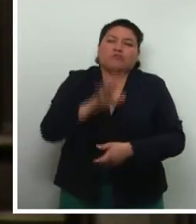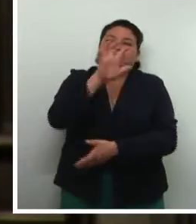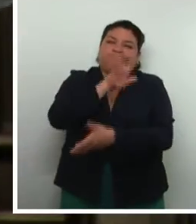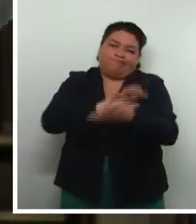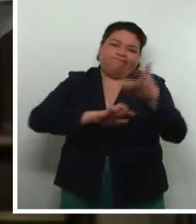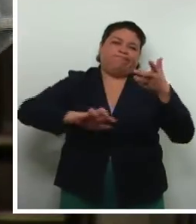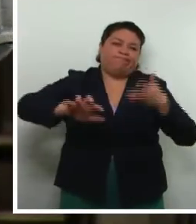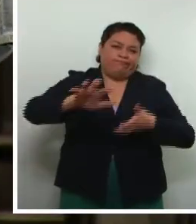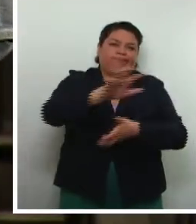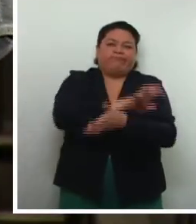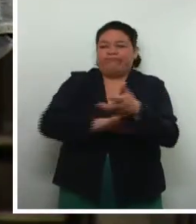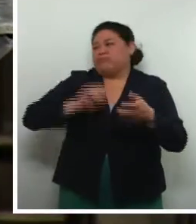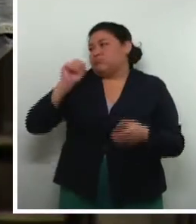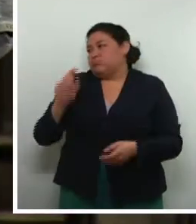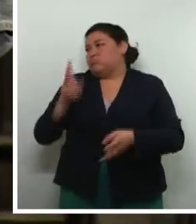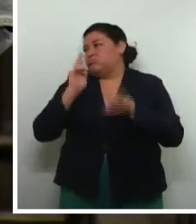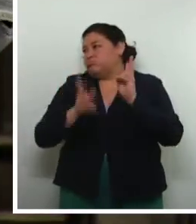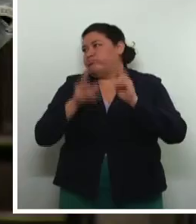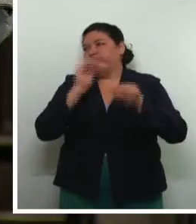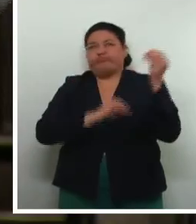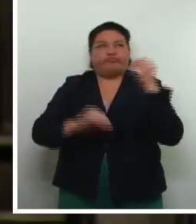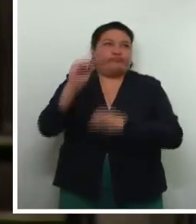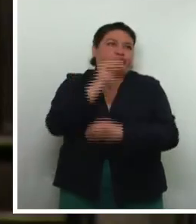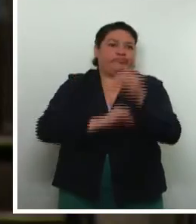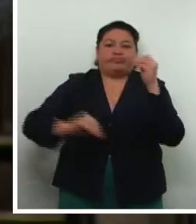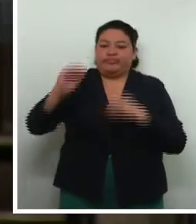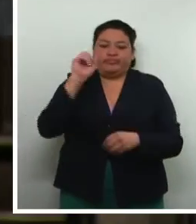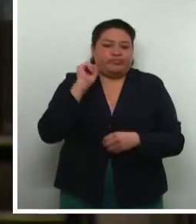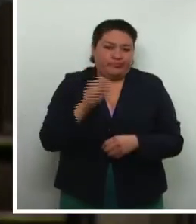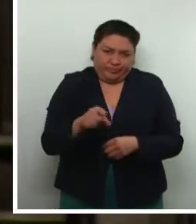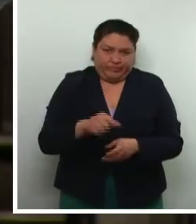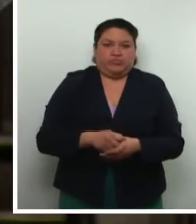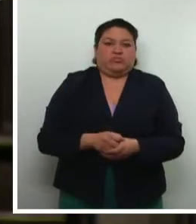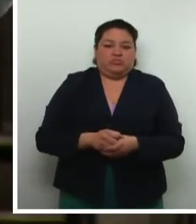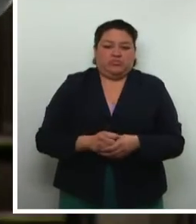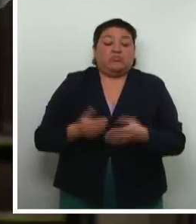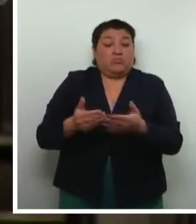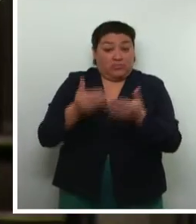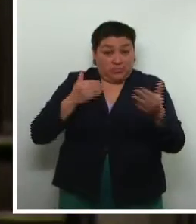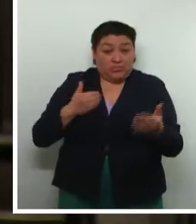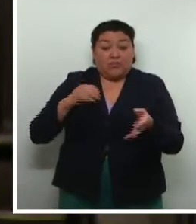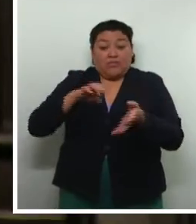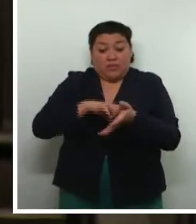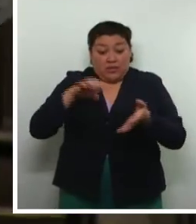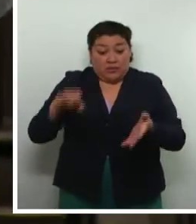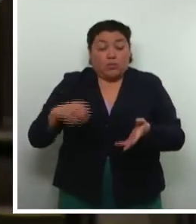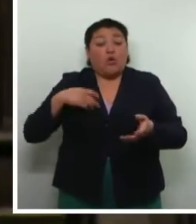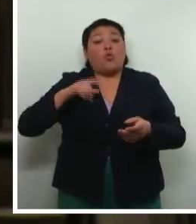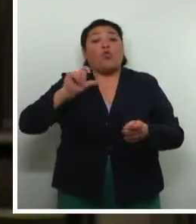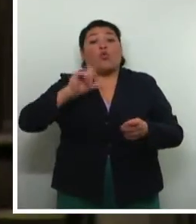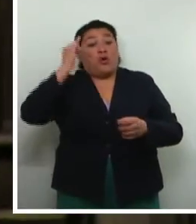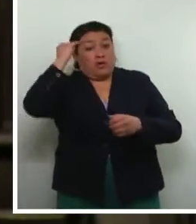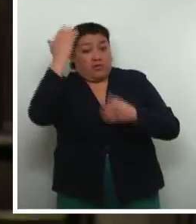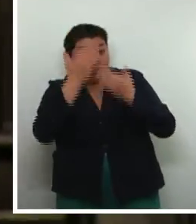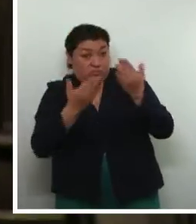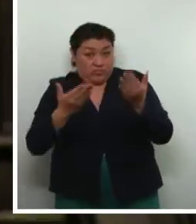ocasionando toda esta discusión. Paradójicamente, cuando estas reservas